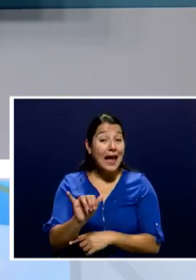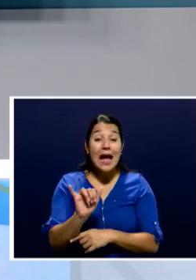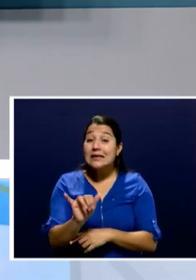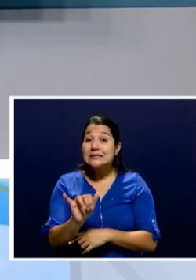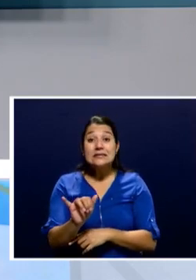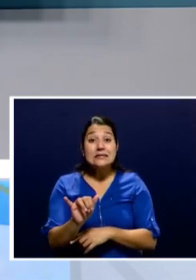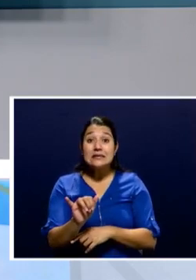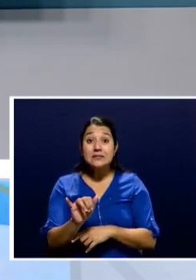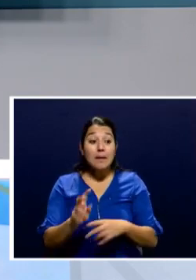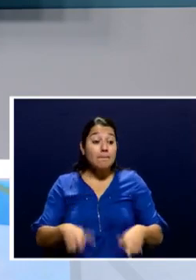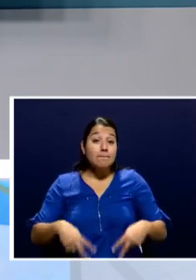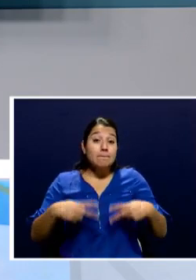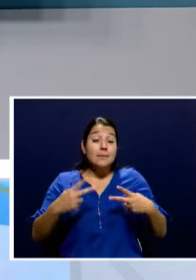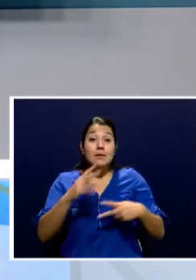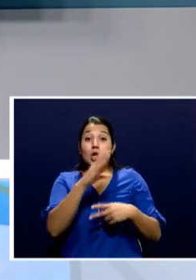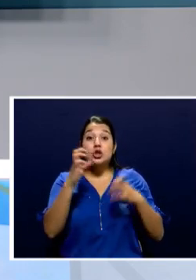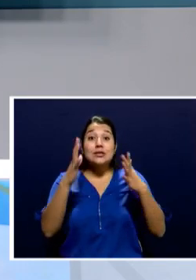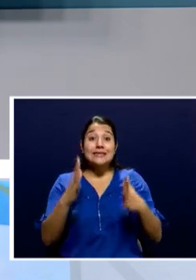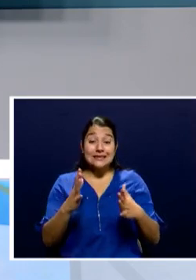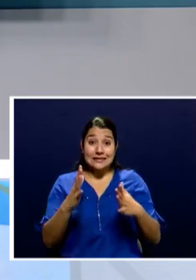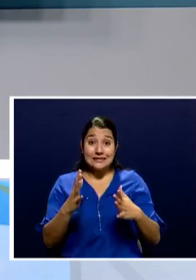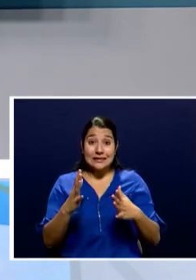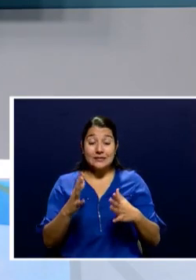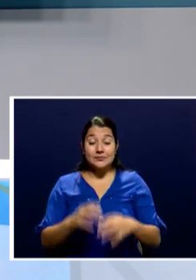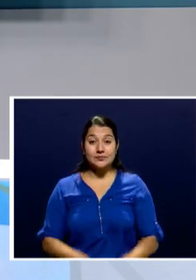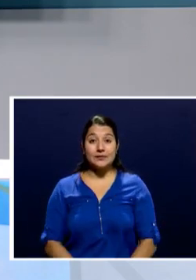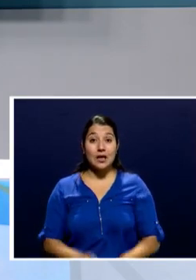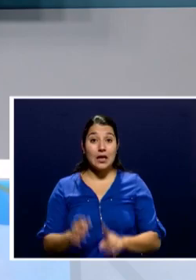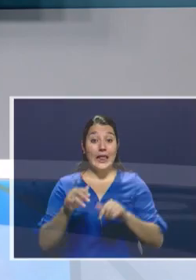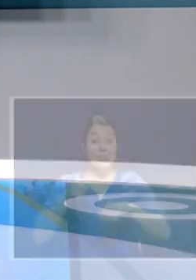los ticos la cuarentena.